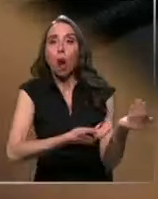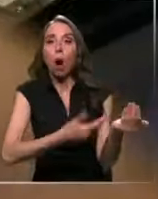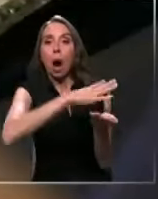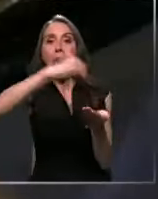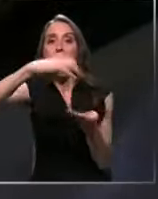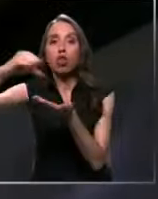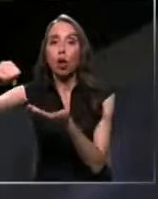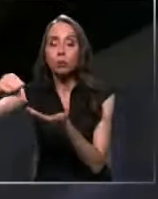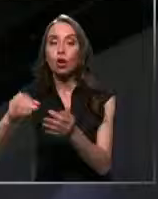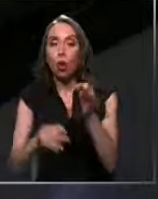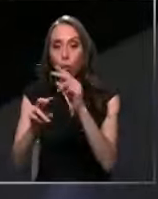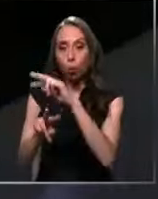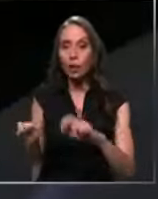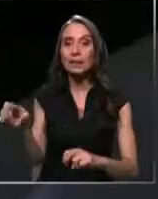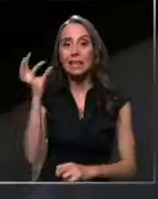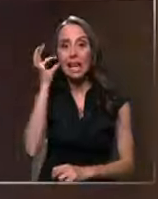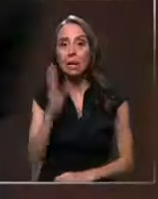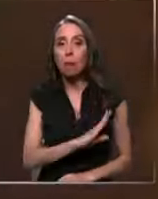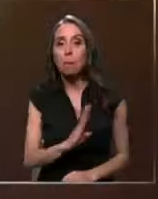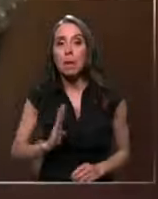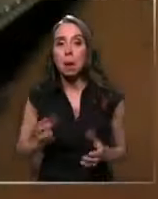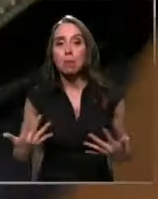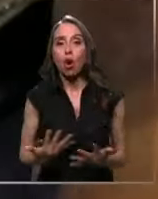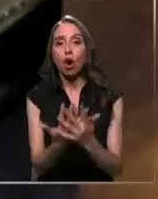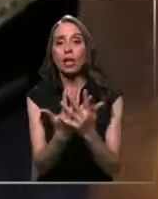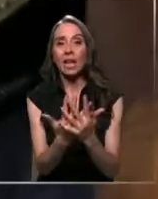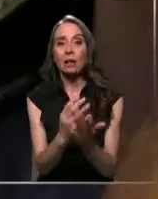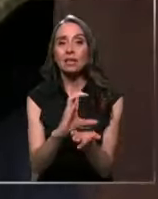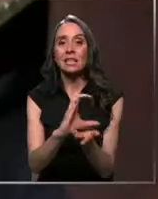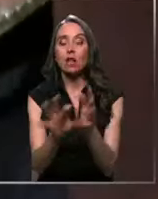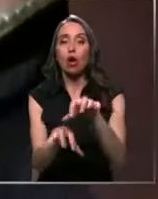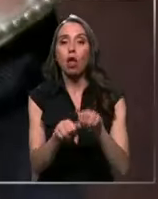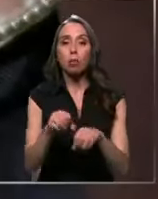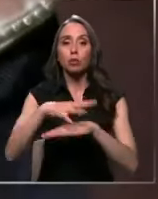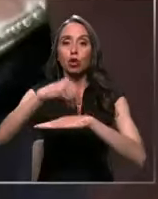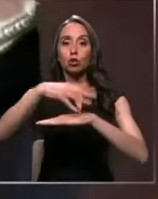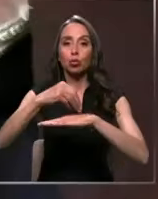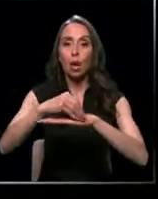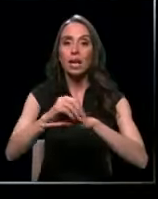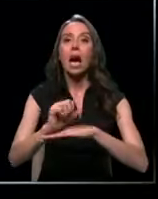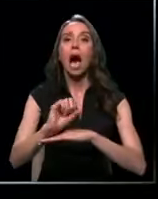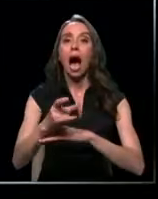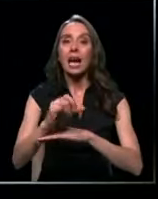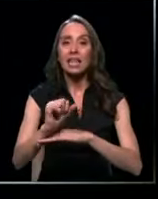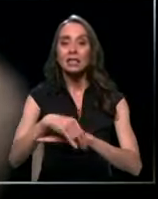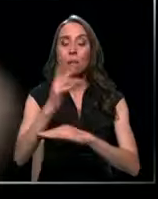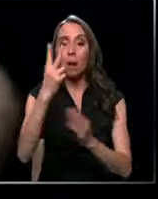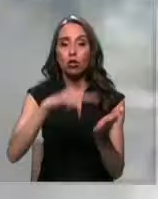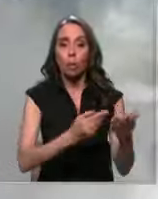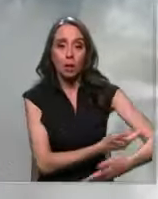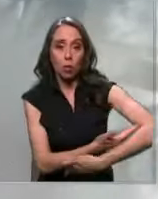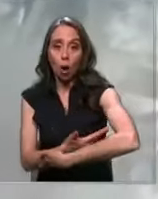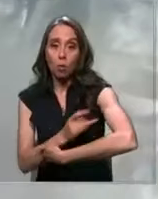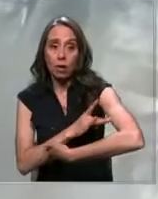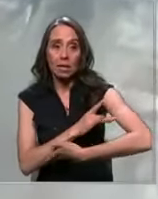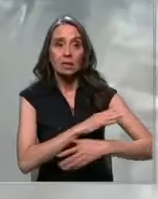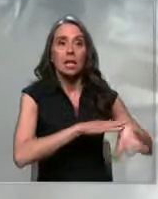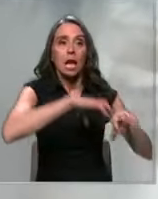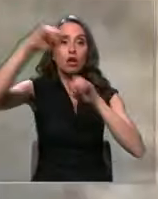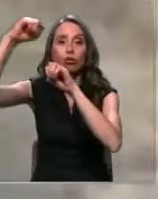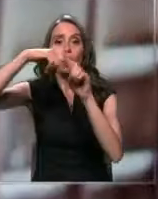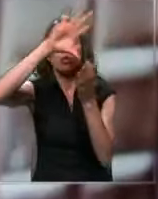investigaciones judiciales, ella formaba parte de la red del Centro de Adopción Sueca, agencia que sacó a más de 2.000 niños de Chile